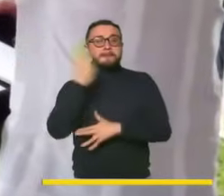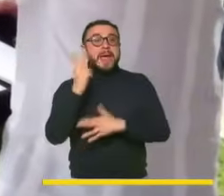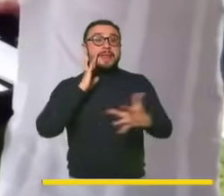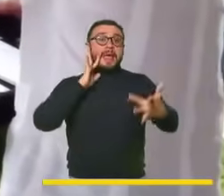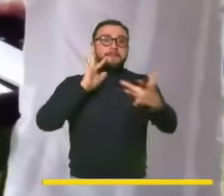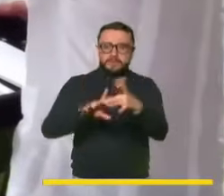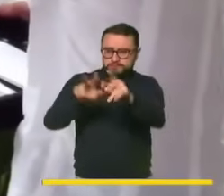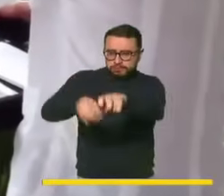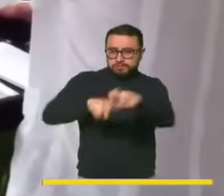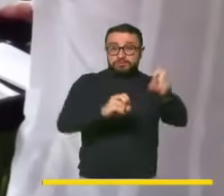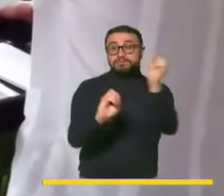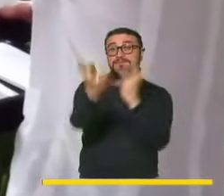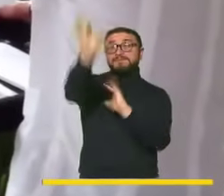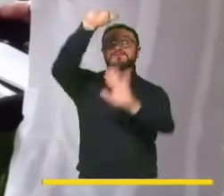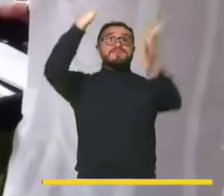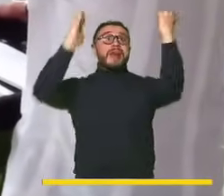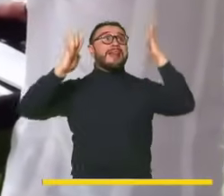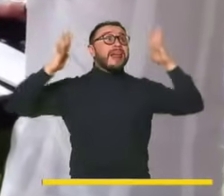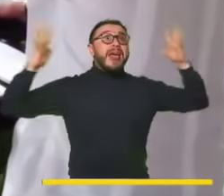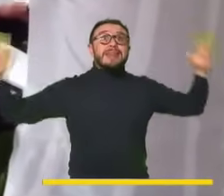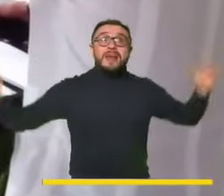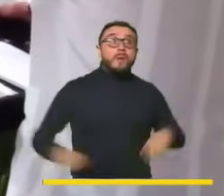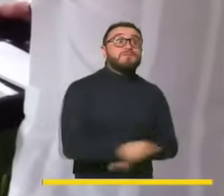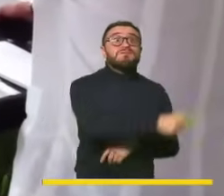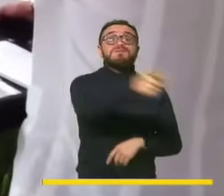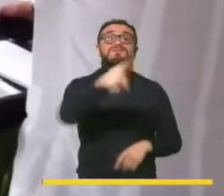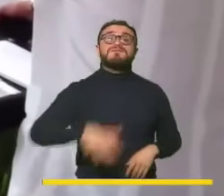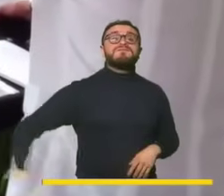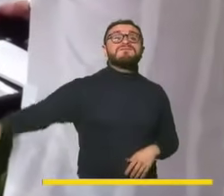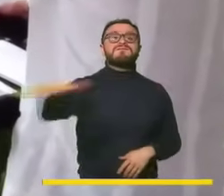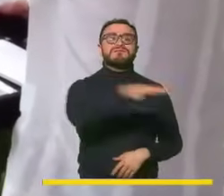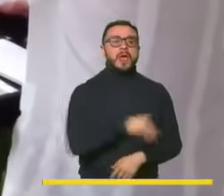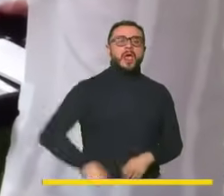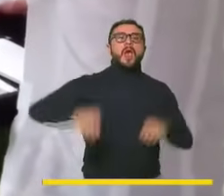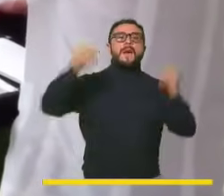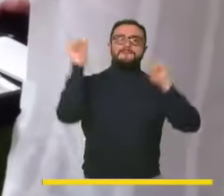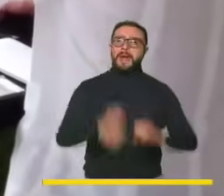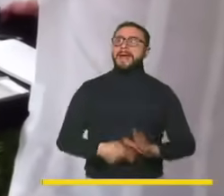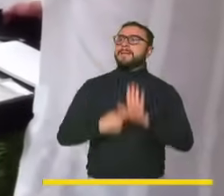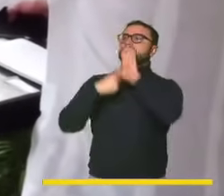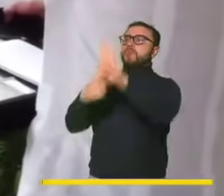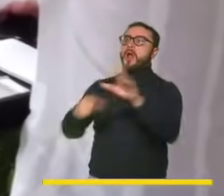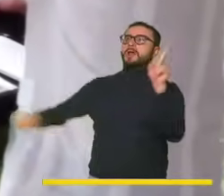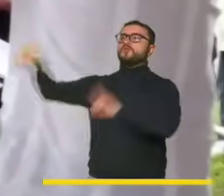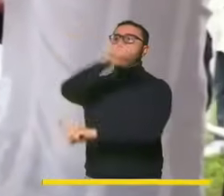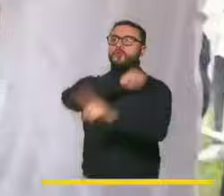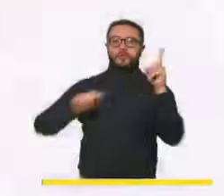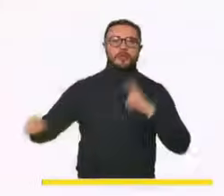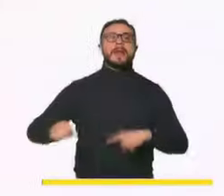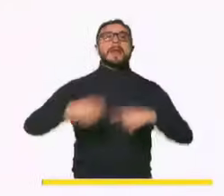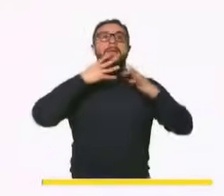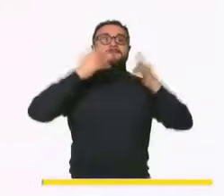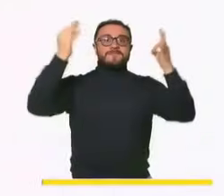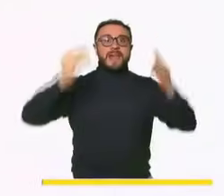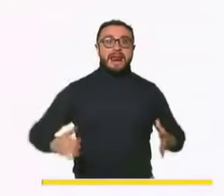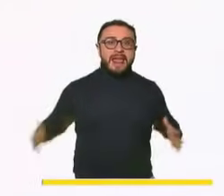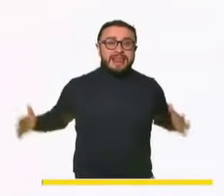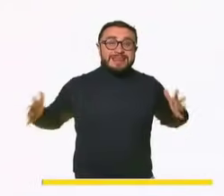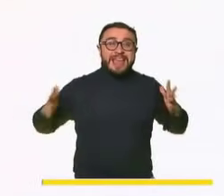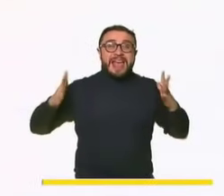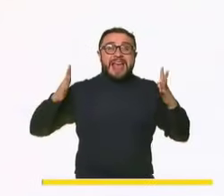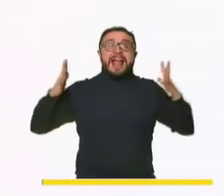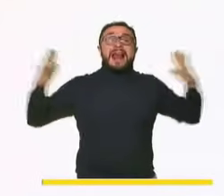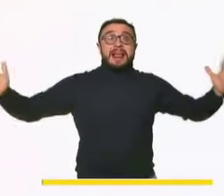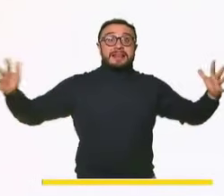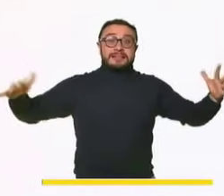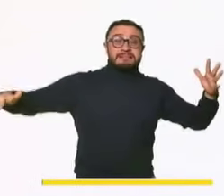llenas de grandes árboles, puedan decirle a su propia sociedad, que son tan anchas y